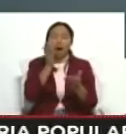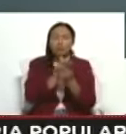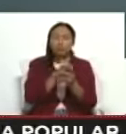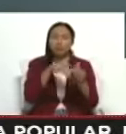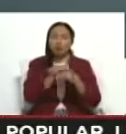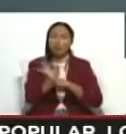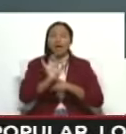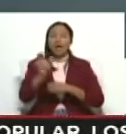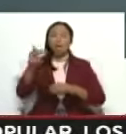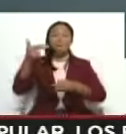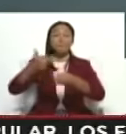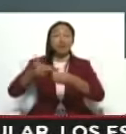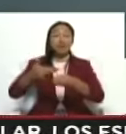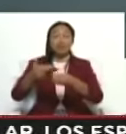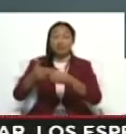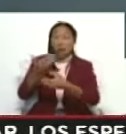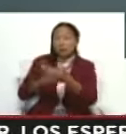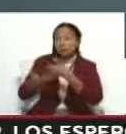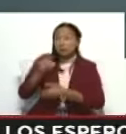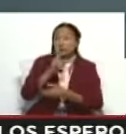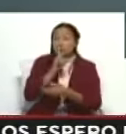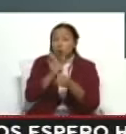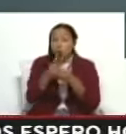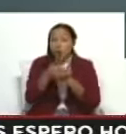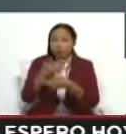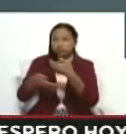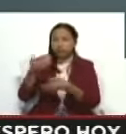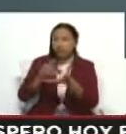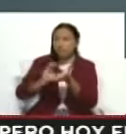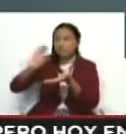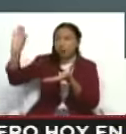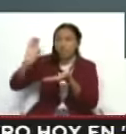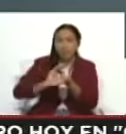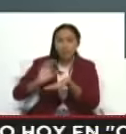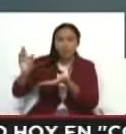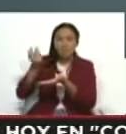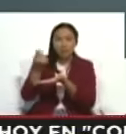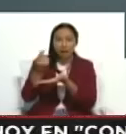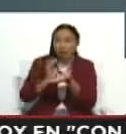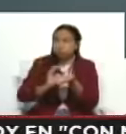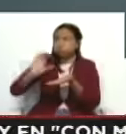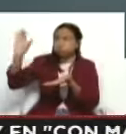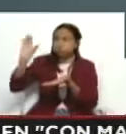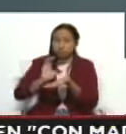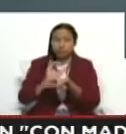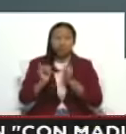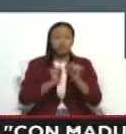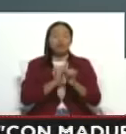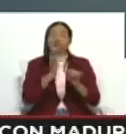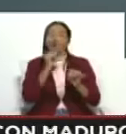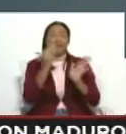se distribuían en forma arbitraria y criminal entre todos los involucrados, incluyendo, dice uno de los delatores,